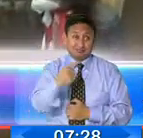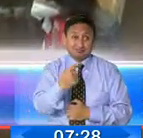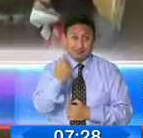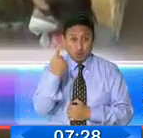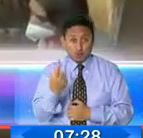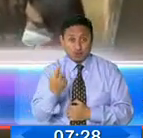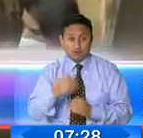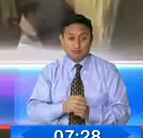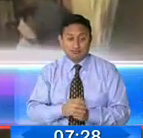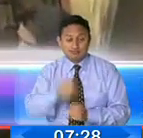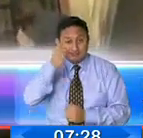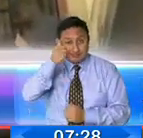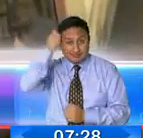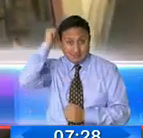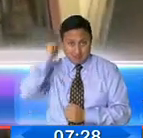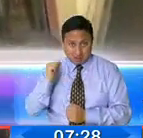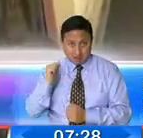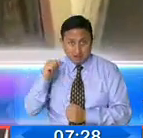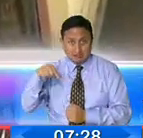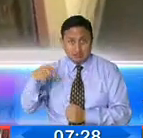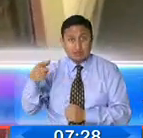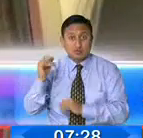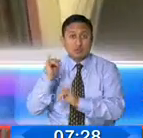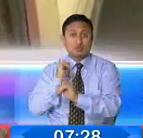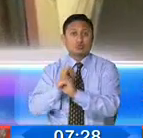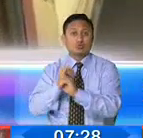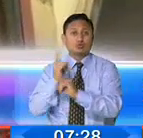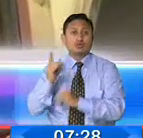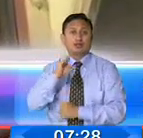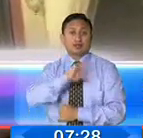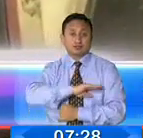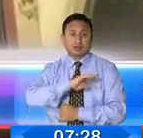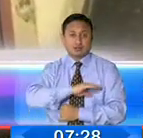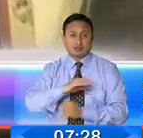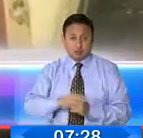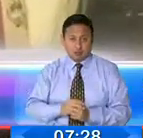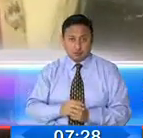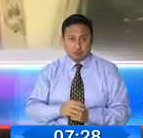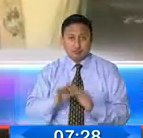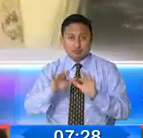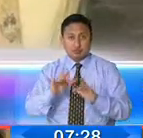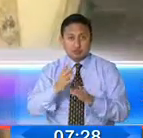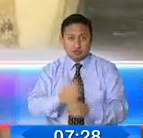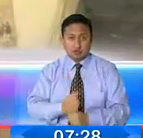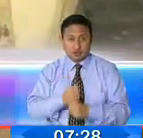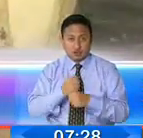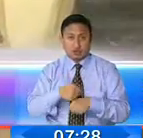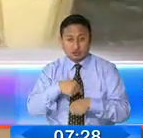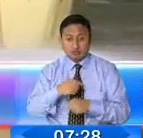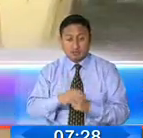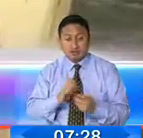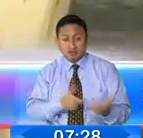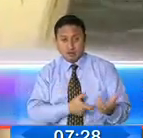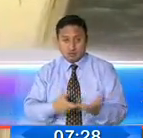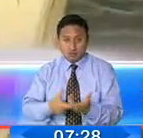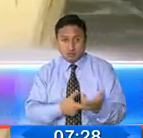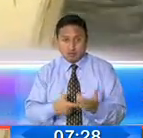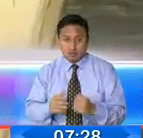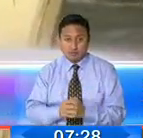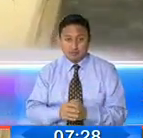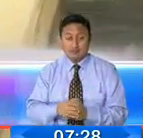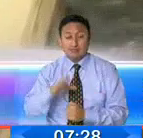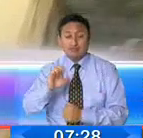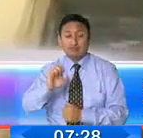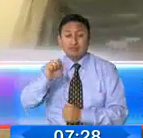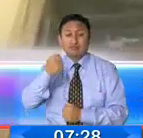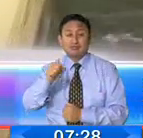es que desde el día de ayer las instituciones de la Secretaría de Seguridad adscritas a ella, como es el Cuerpo de Bomberos, la empresa M